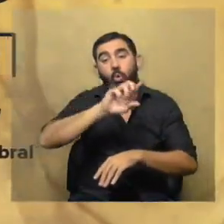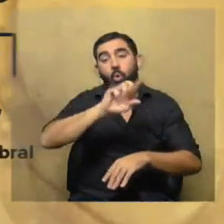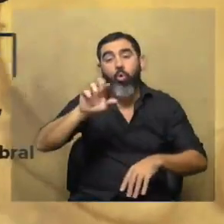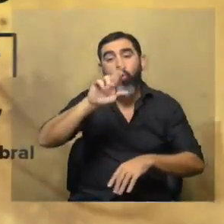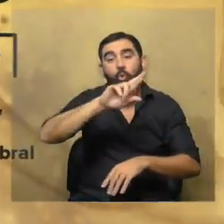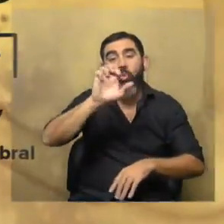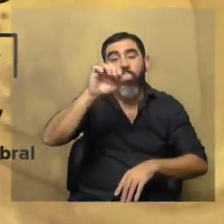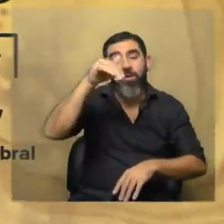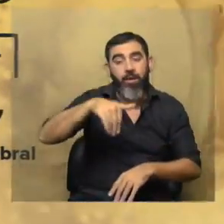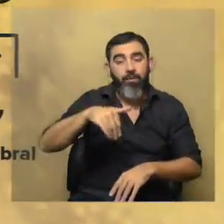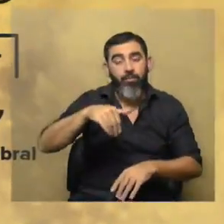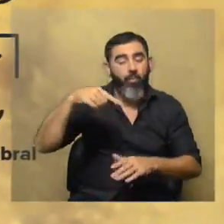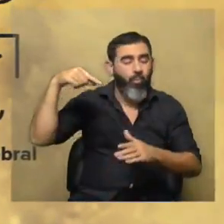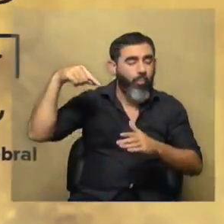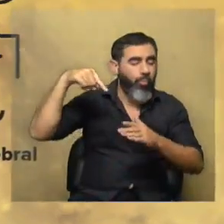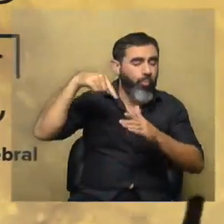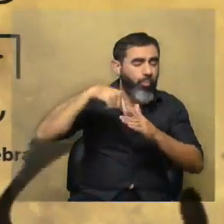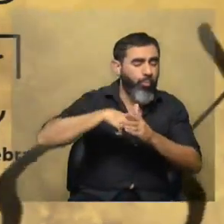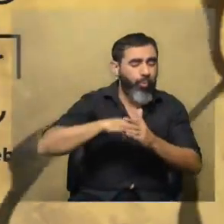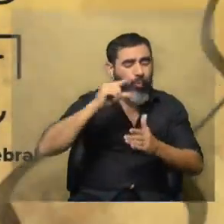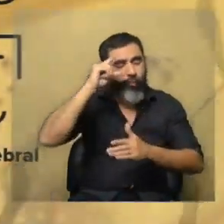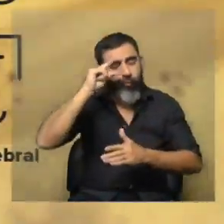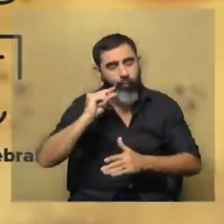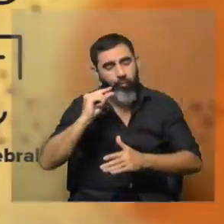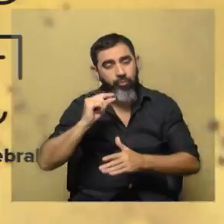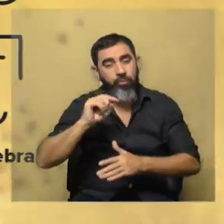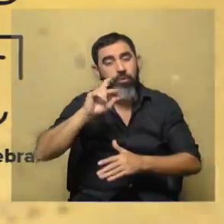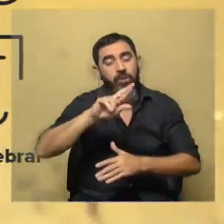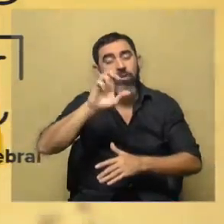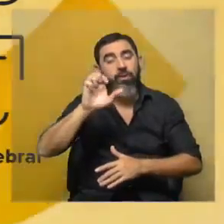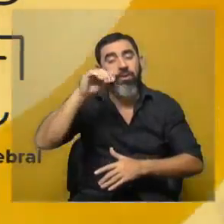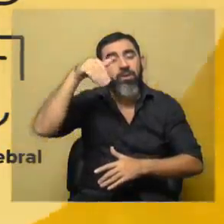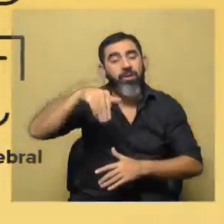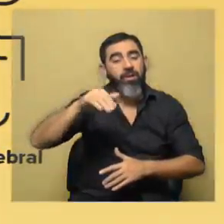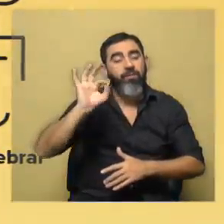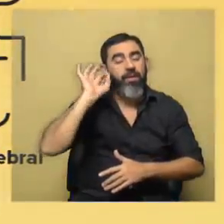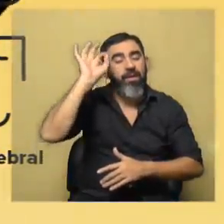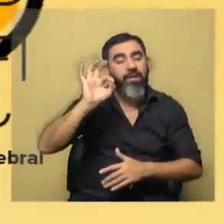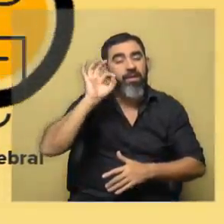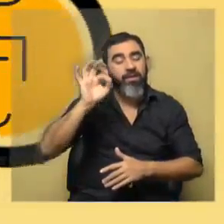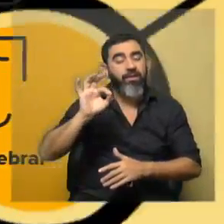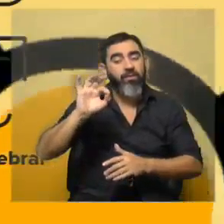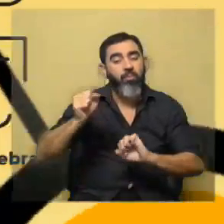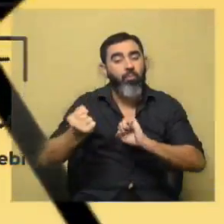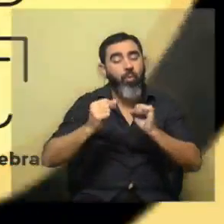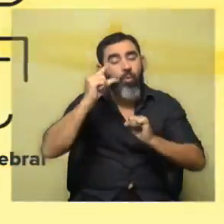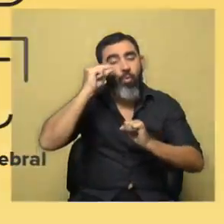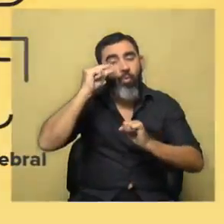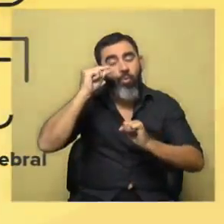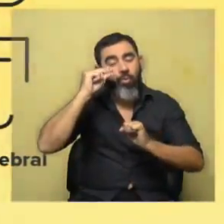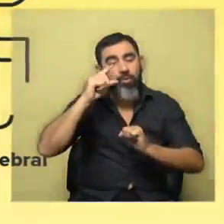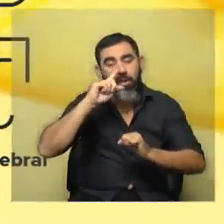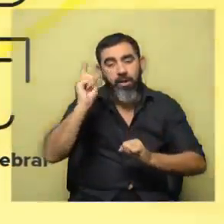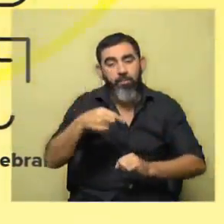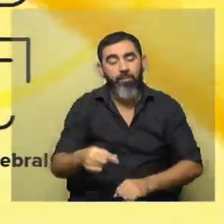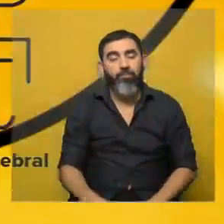sueño, con la profundidad del sueño que tenemos. REM es una sigla que en inglés que habla del movimiento del ojo, ¿no? Movimiento rápido del